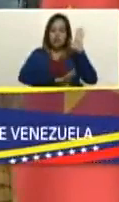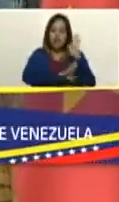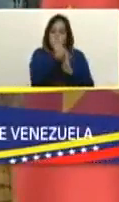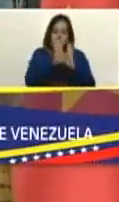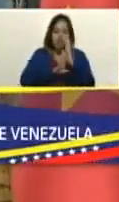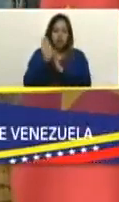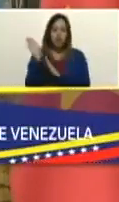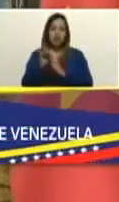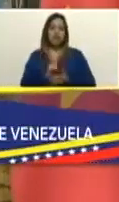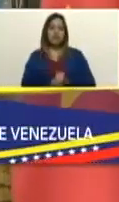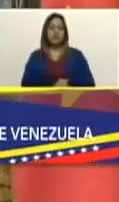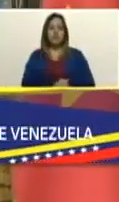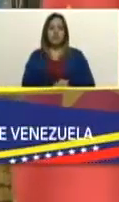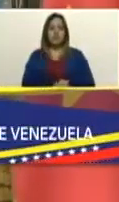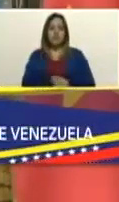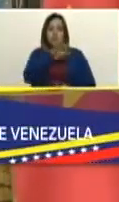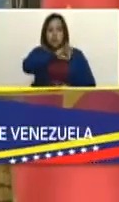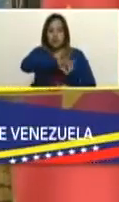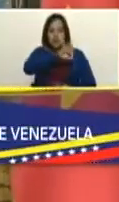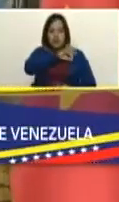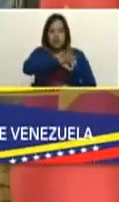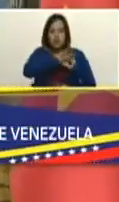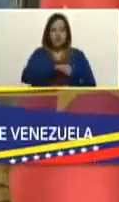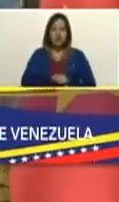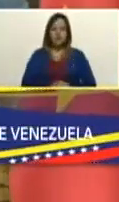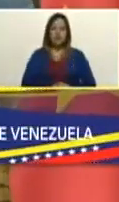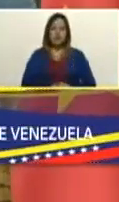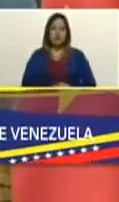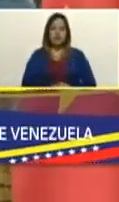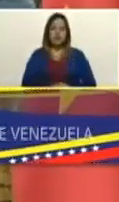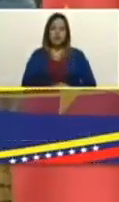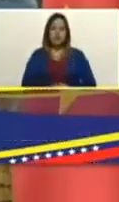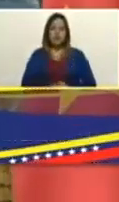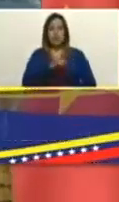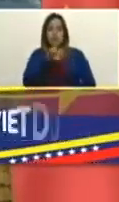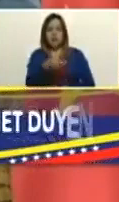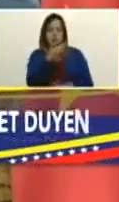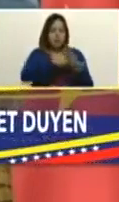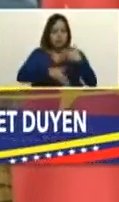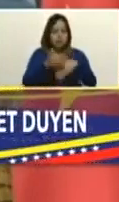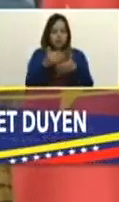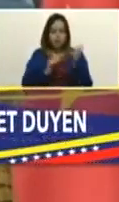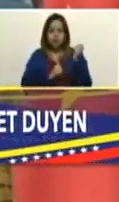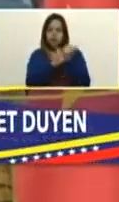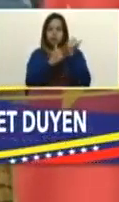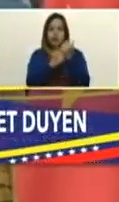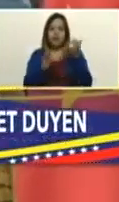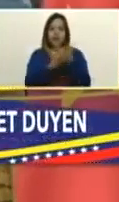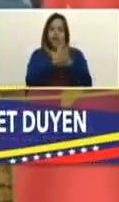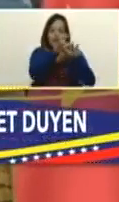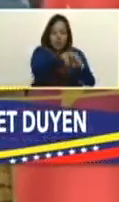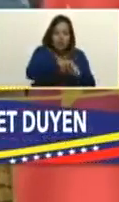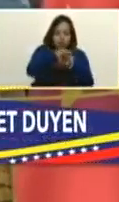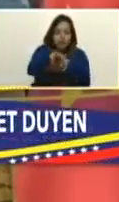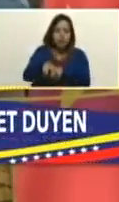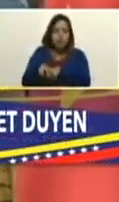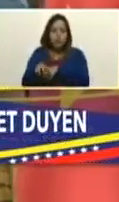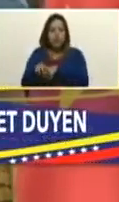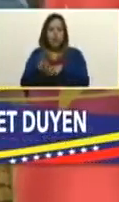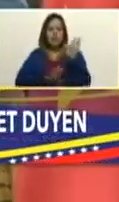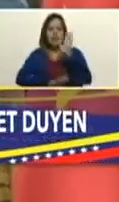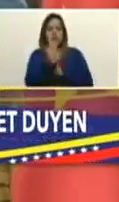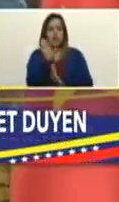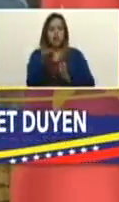desarrollo de la sociedad. Una poderosa cooperación en materia de agricultura, de